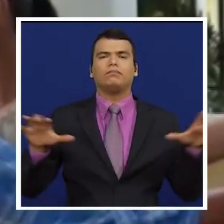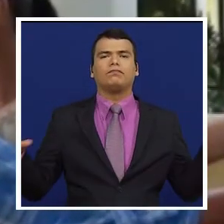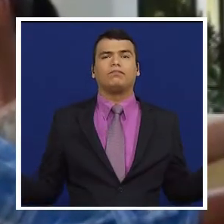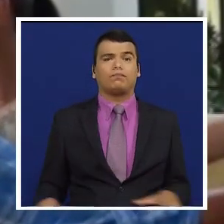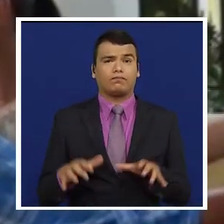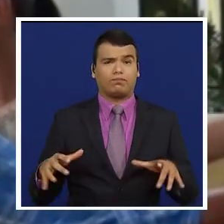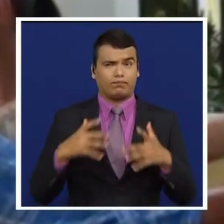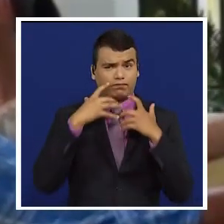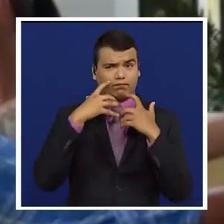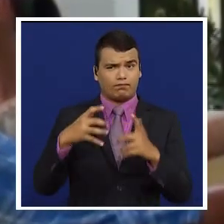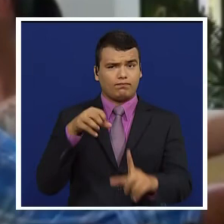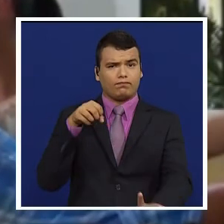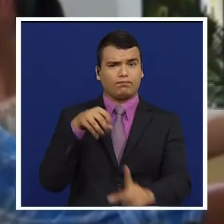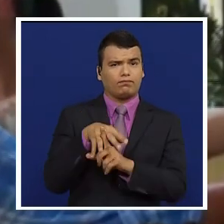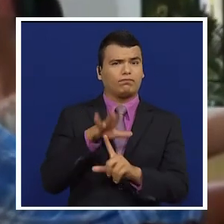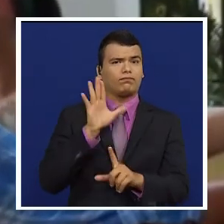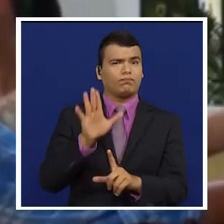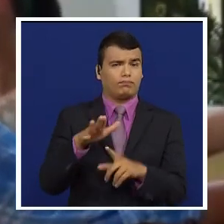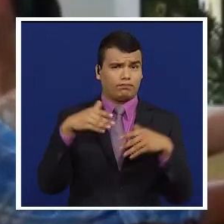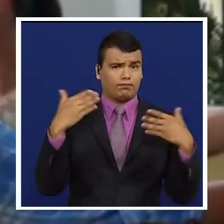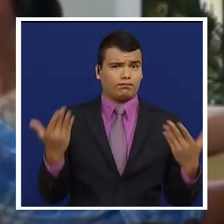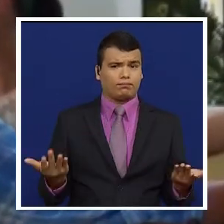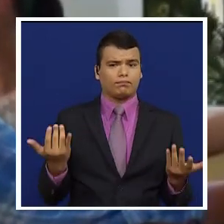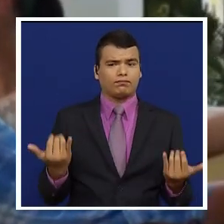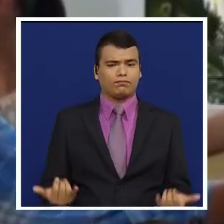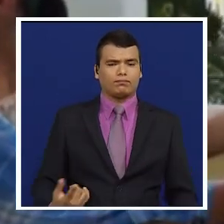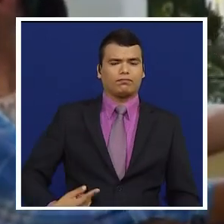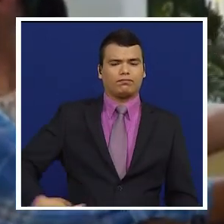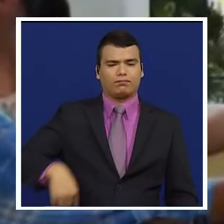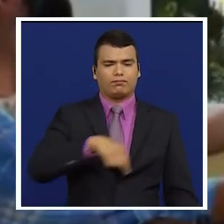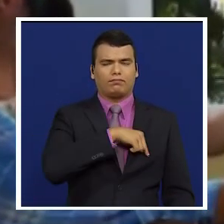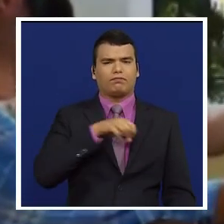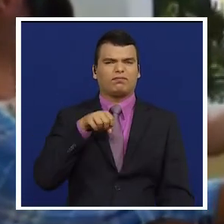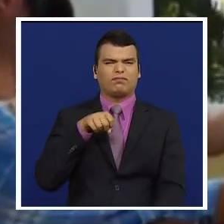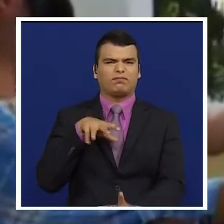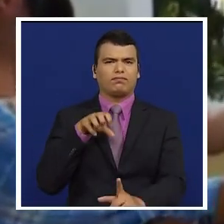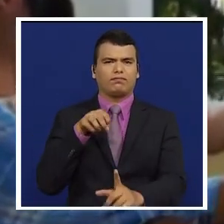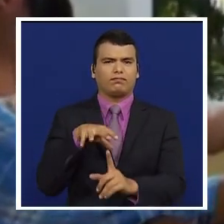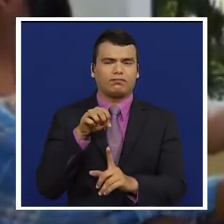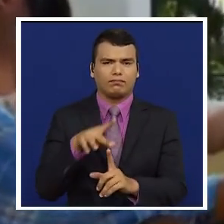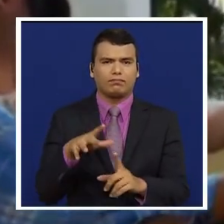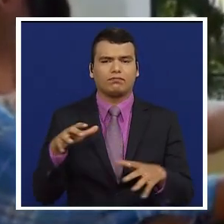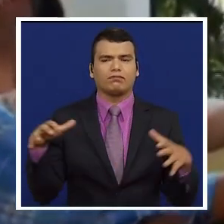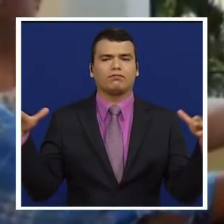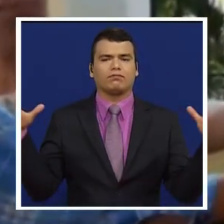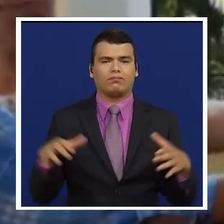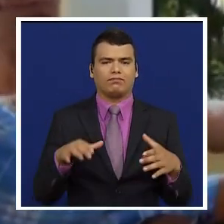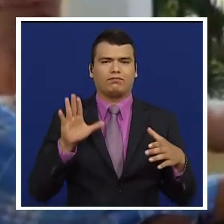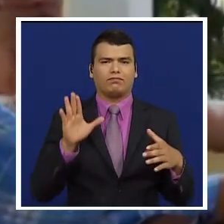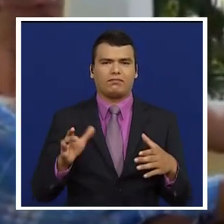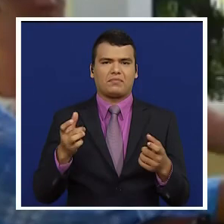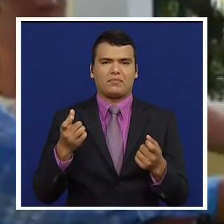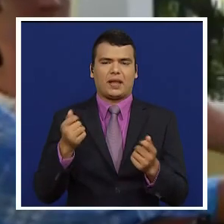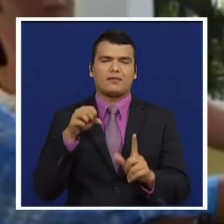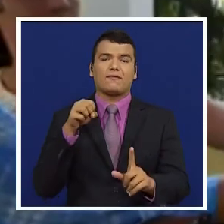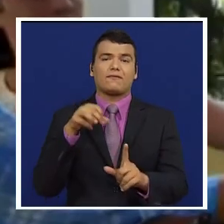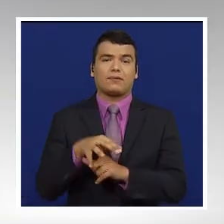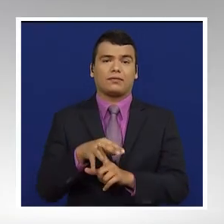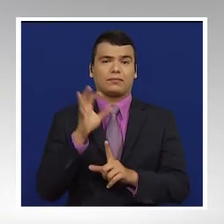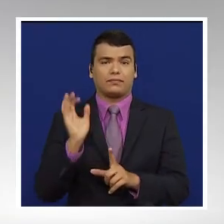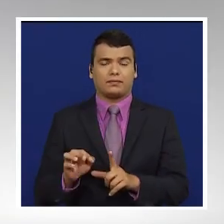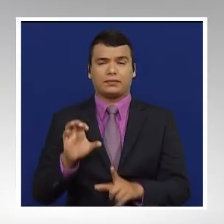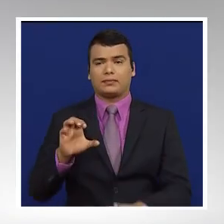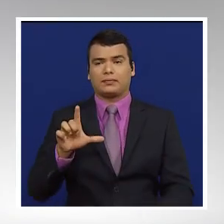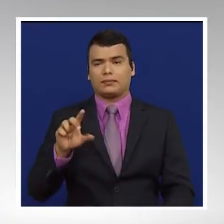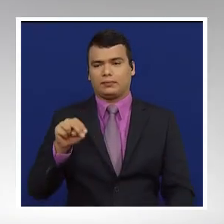golpe contundente estamos atacando las finanzas de este grupo ELN.